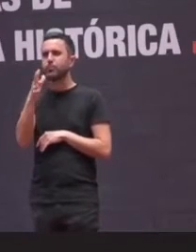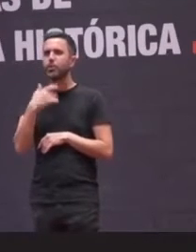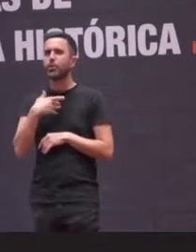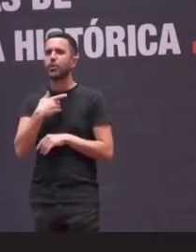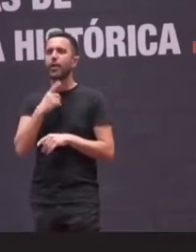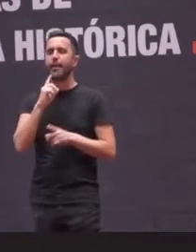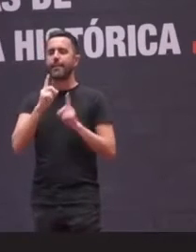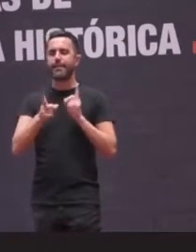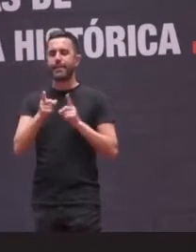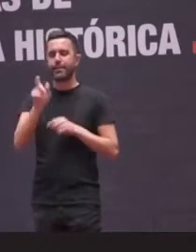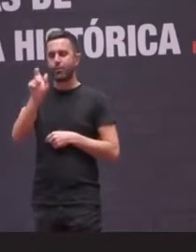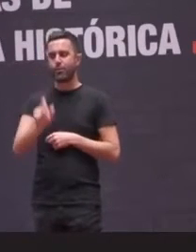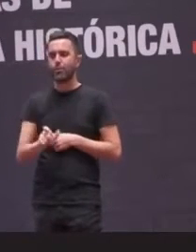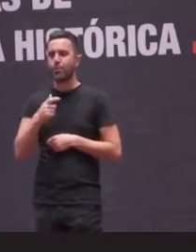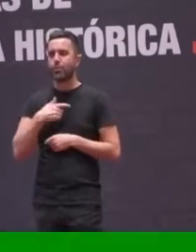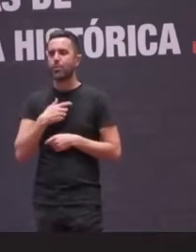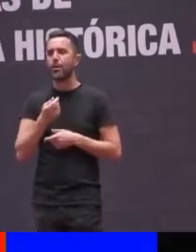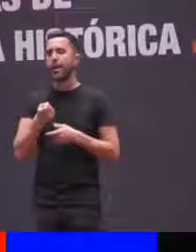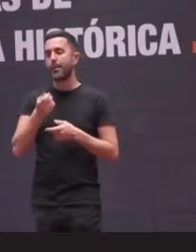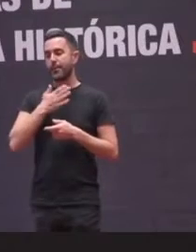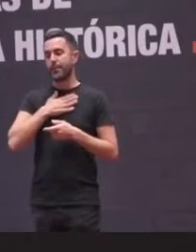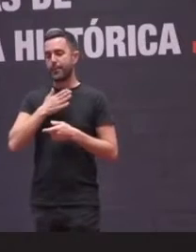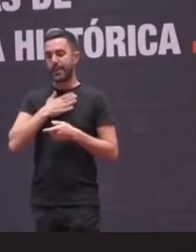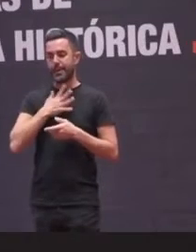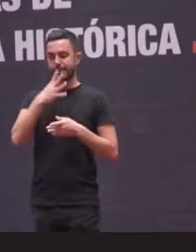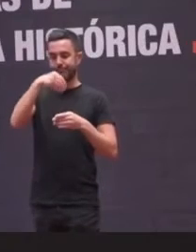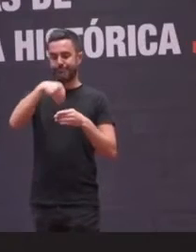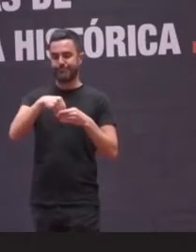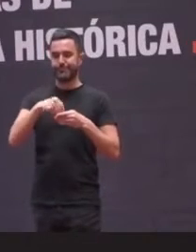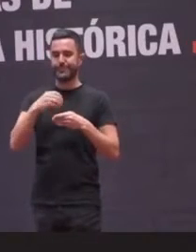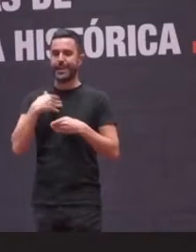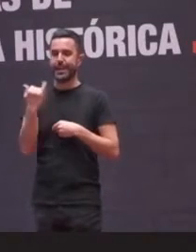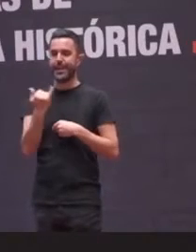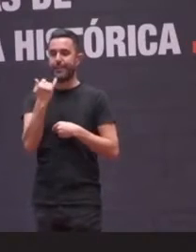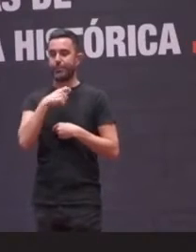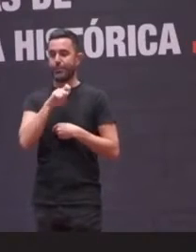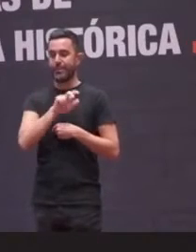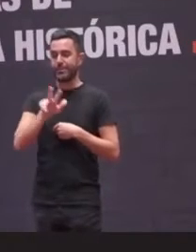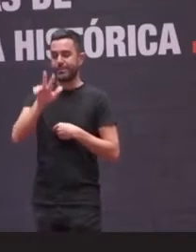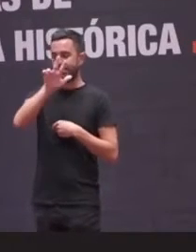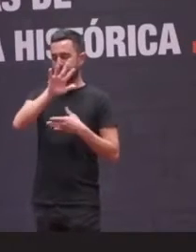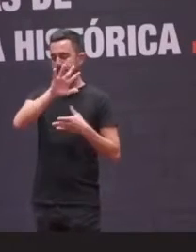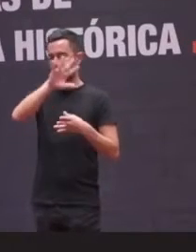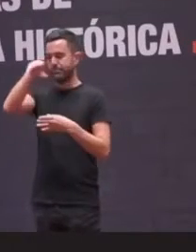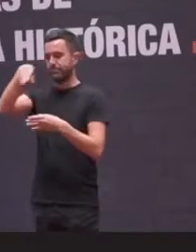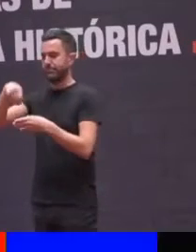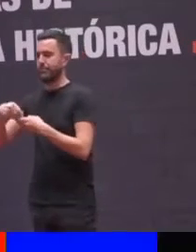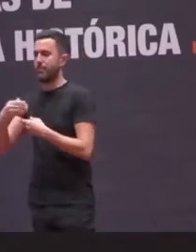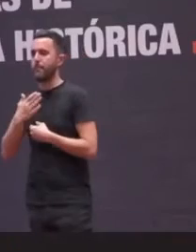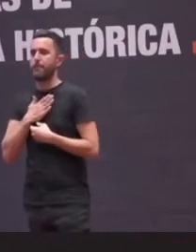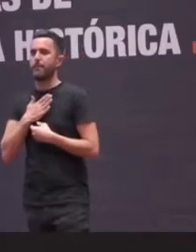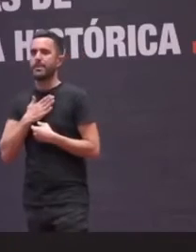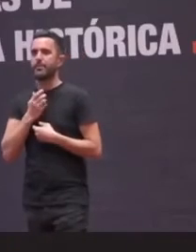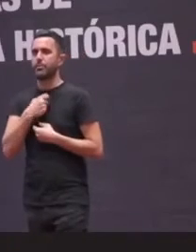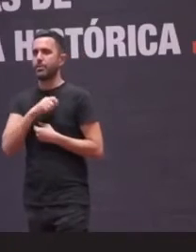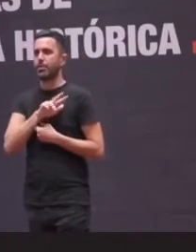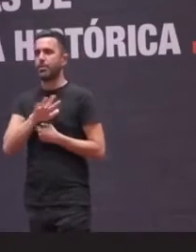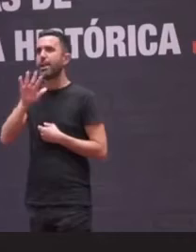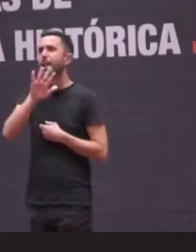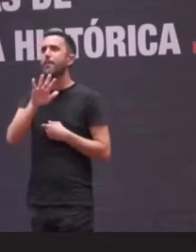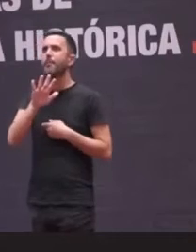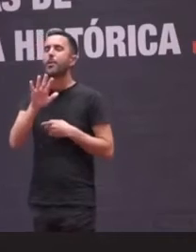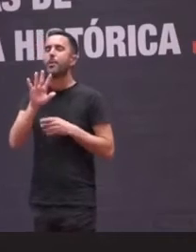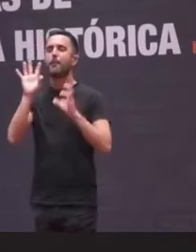que estén adscritos e o uso da xefatura do Estado bens do Patrimonio Nacional. Por suposto, o Pazo de Miras non.